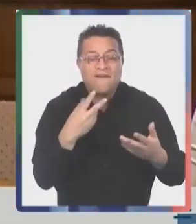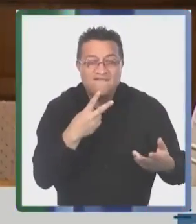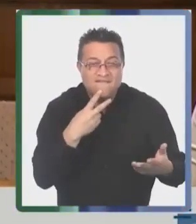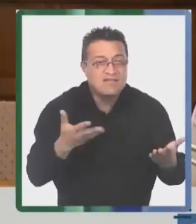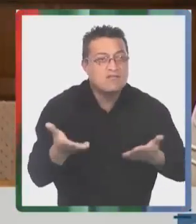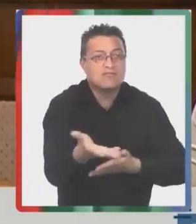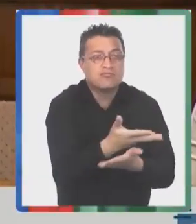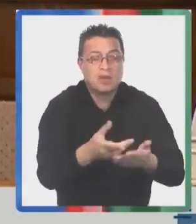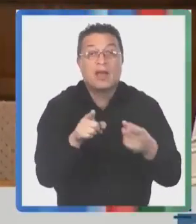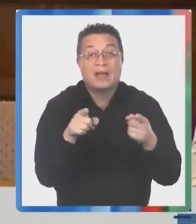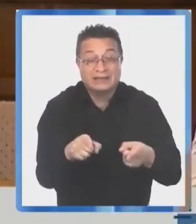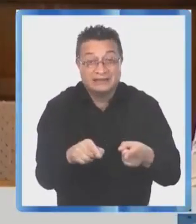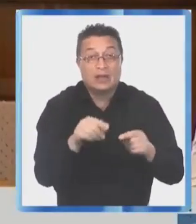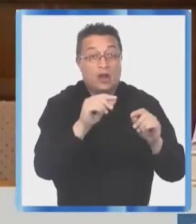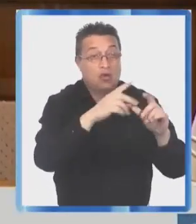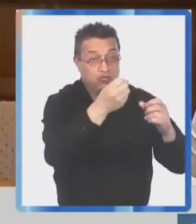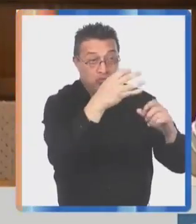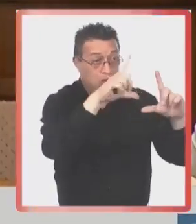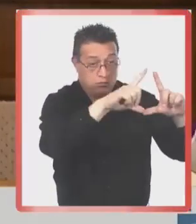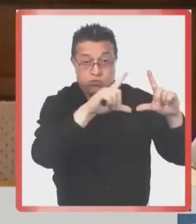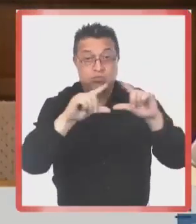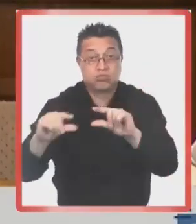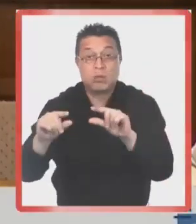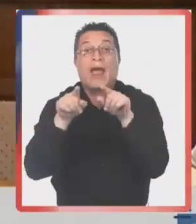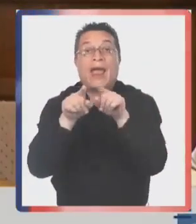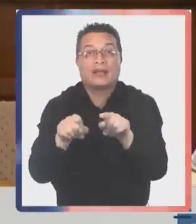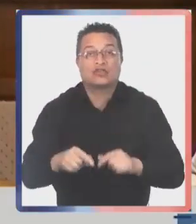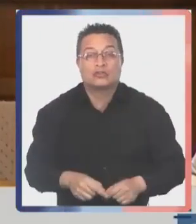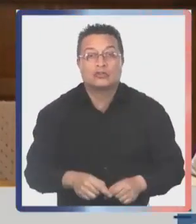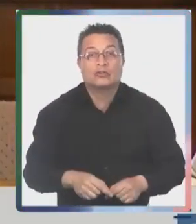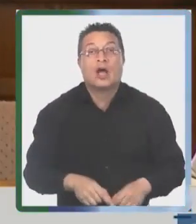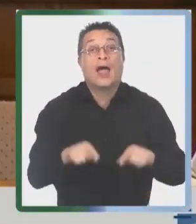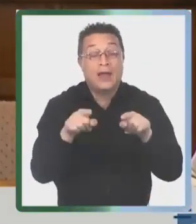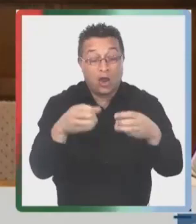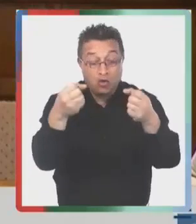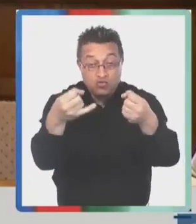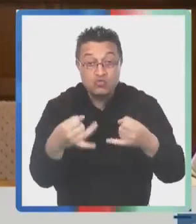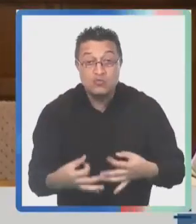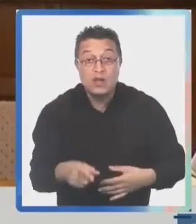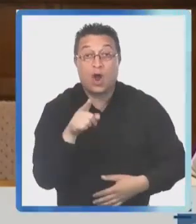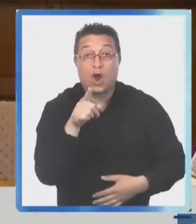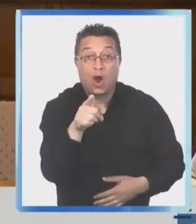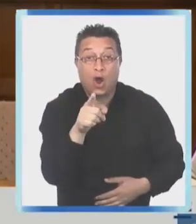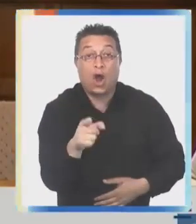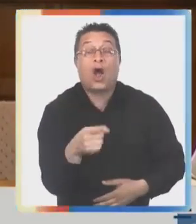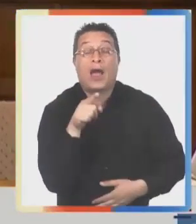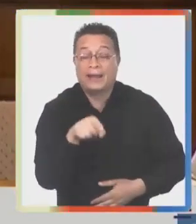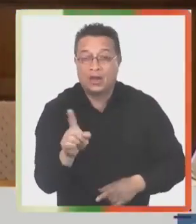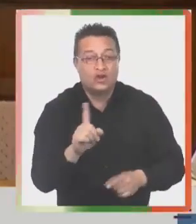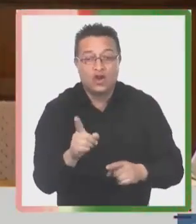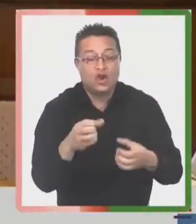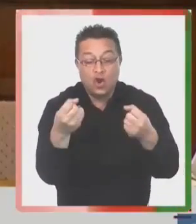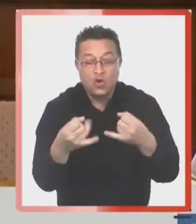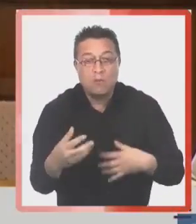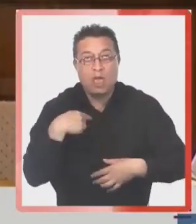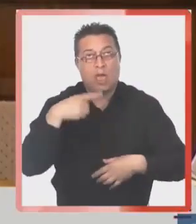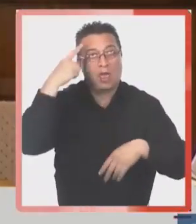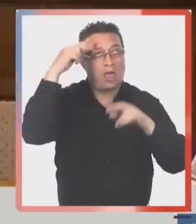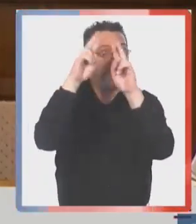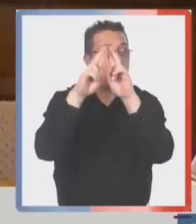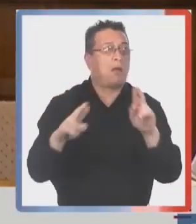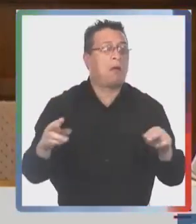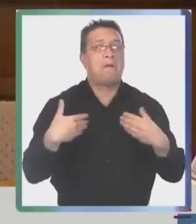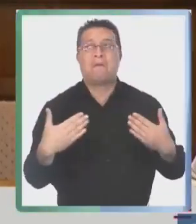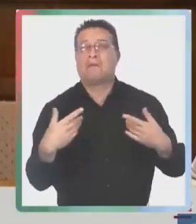despliegue Buen Vivir, nos ha llevado de estos números a estos. Pero estos números,